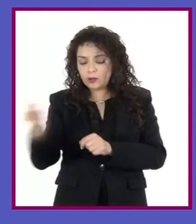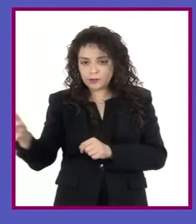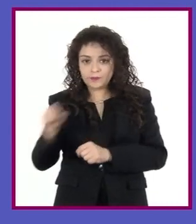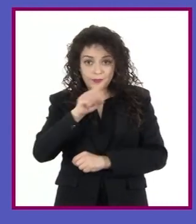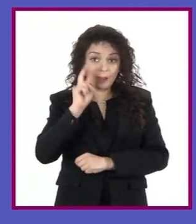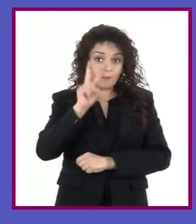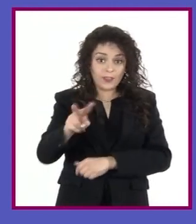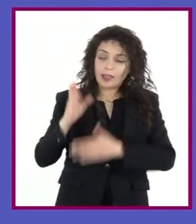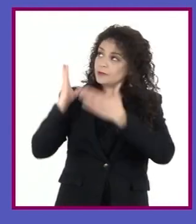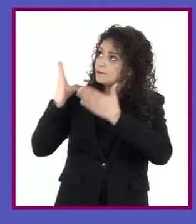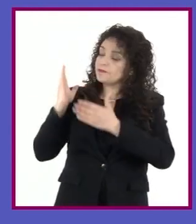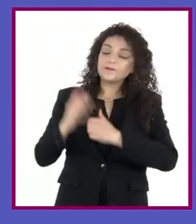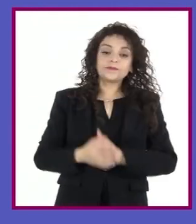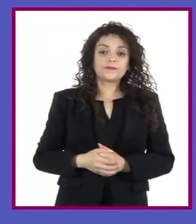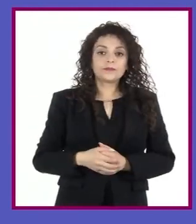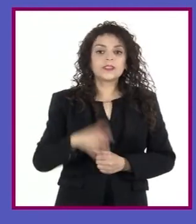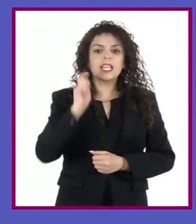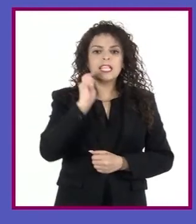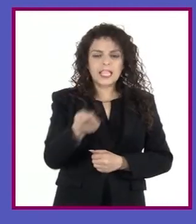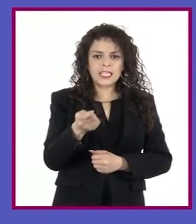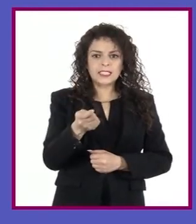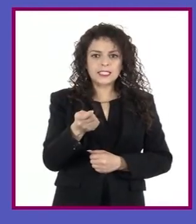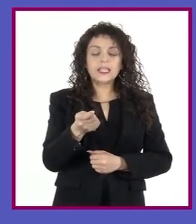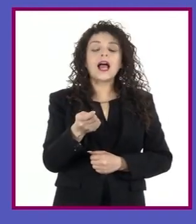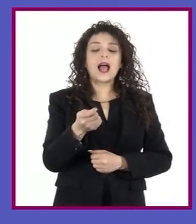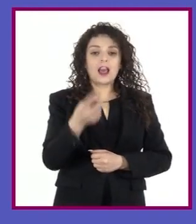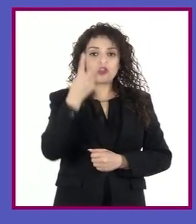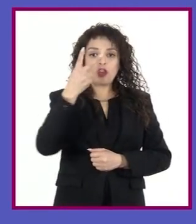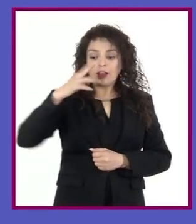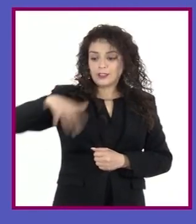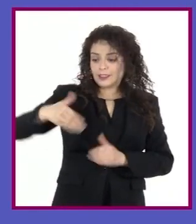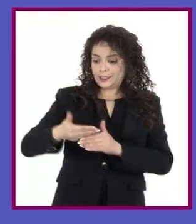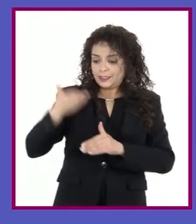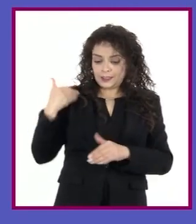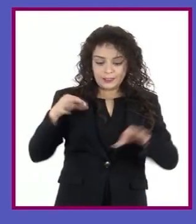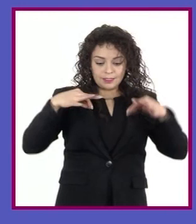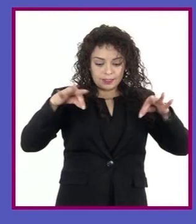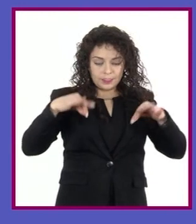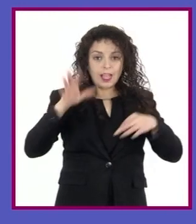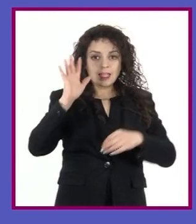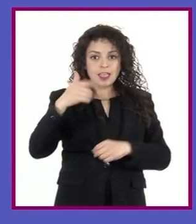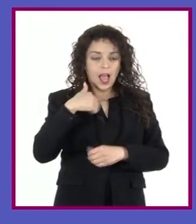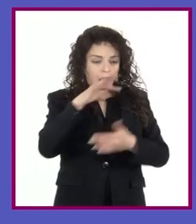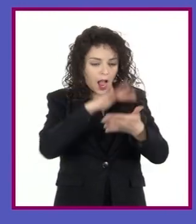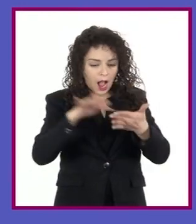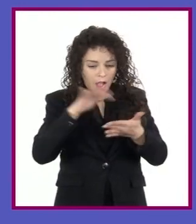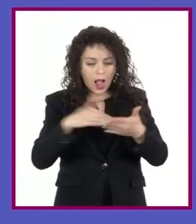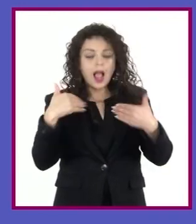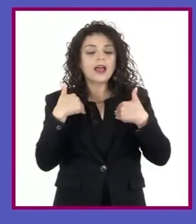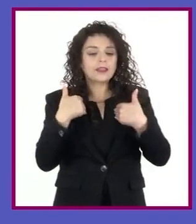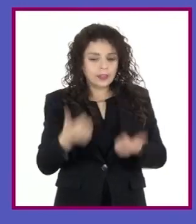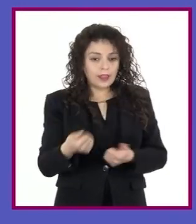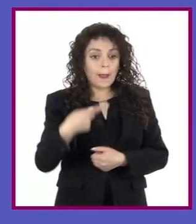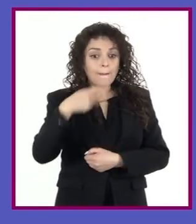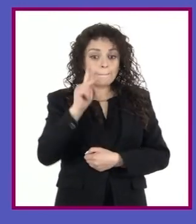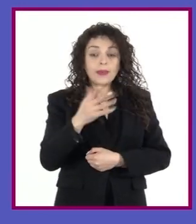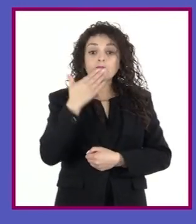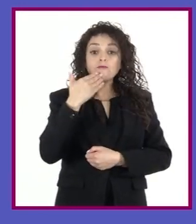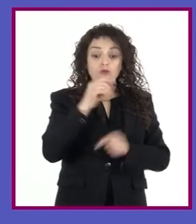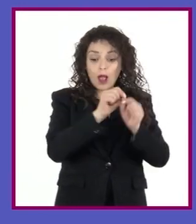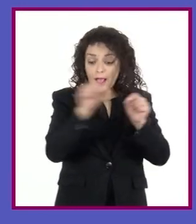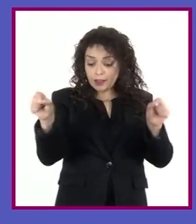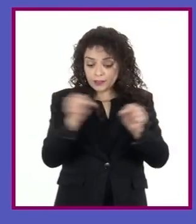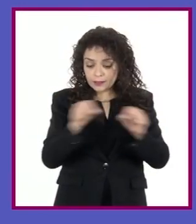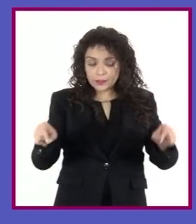Aquí lo que vemos son los extractos de los 2 anteriores textos que ya interpreté. Pero en la parte no subrayada está